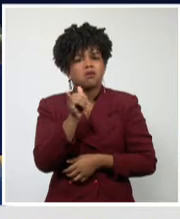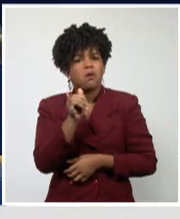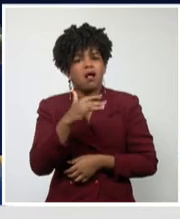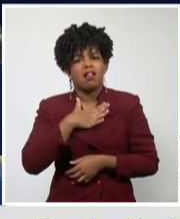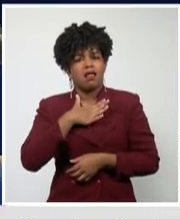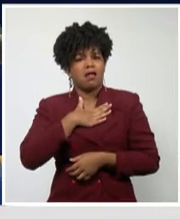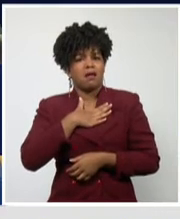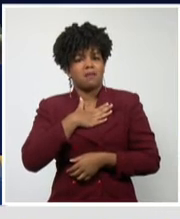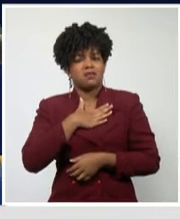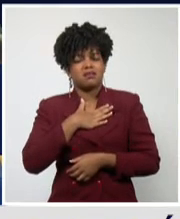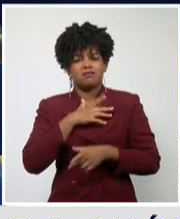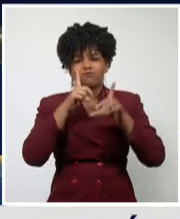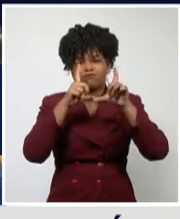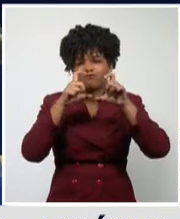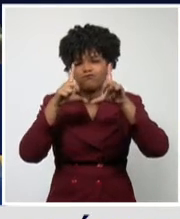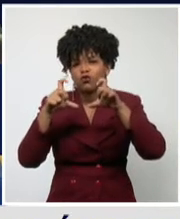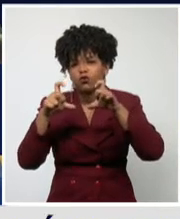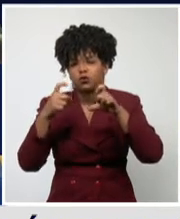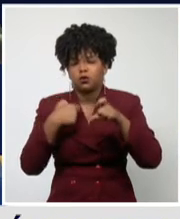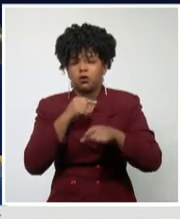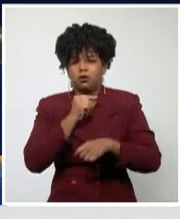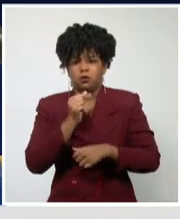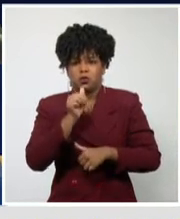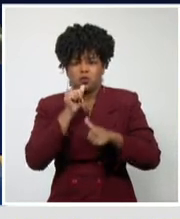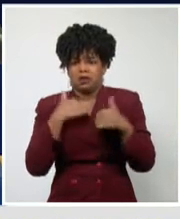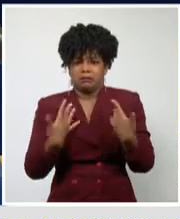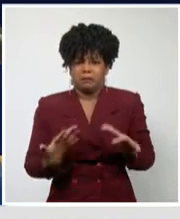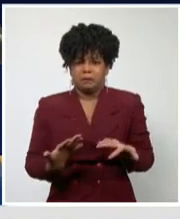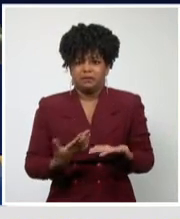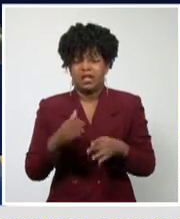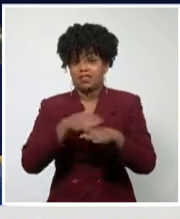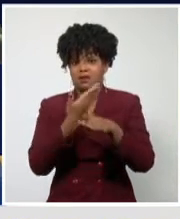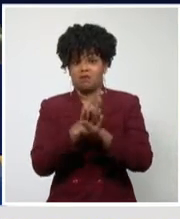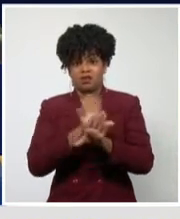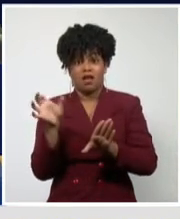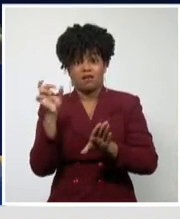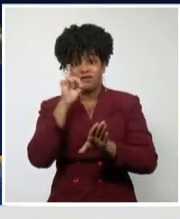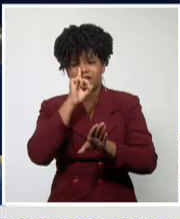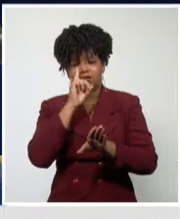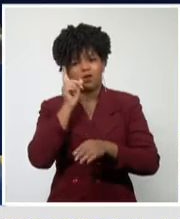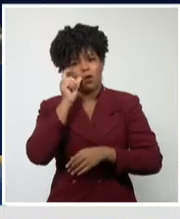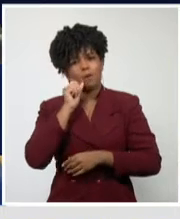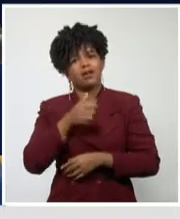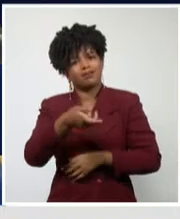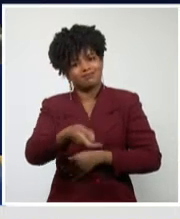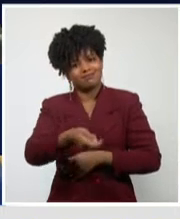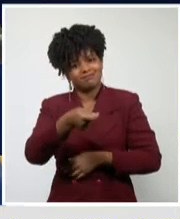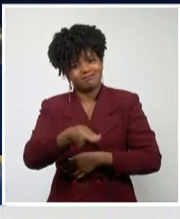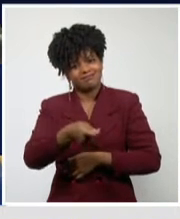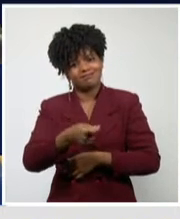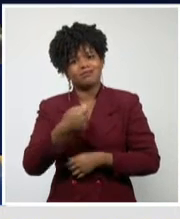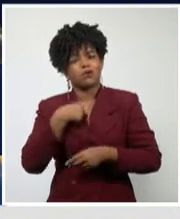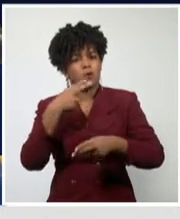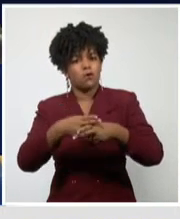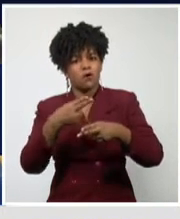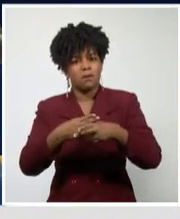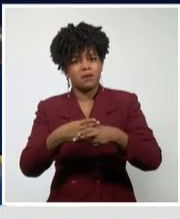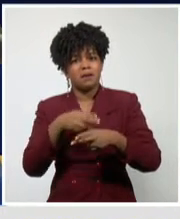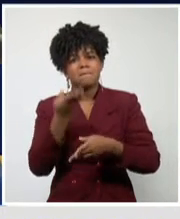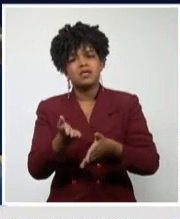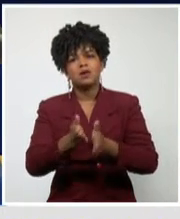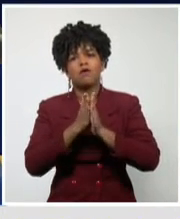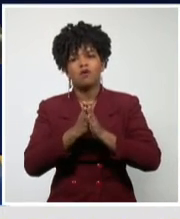tirando fotos y decía, bueno, ¿qué será esto? Y al final, después cuando salíamos, ya se identificó. Y lo que me pidió fue que me quitara el nasobuco, a ver si tenía